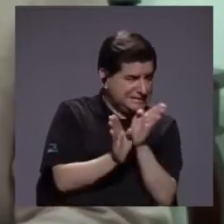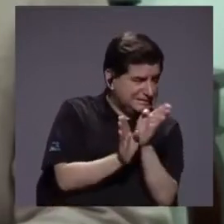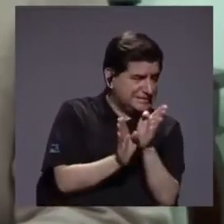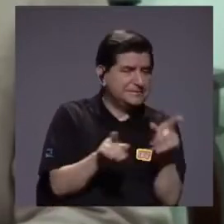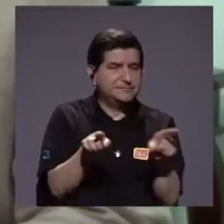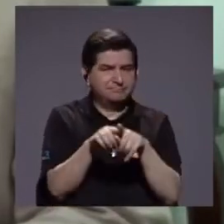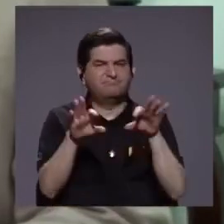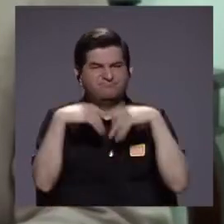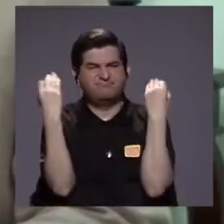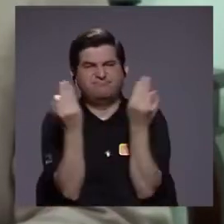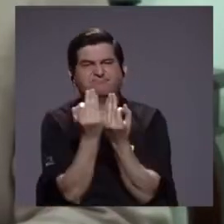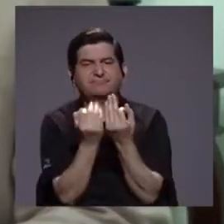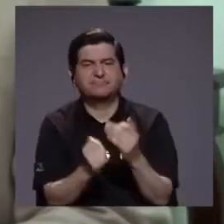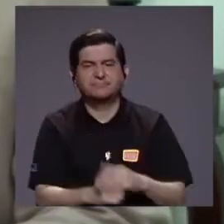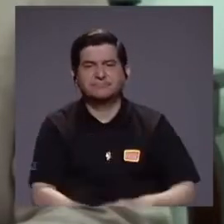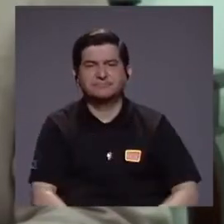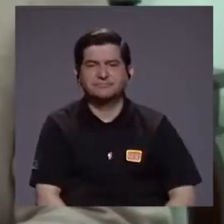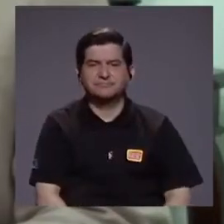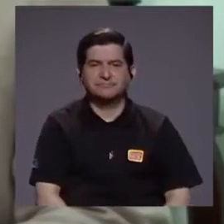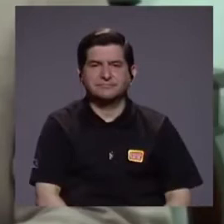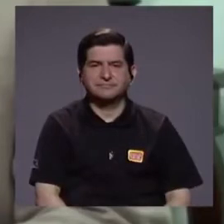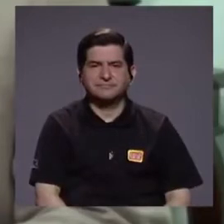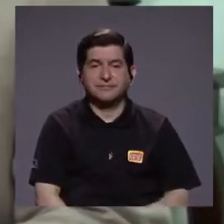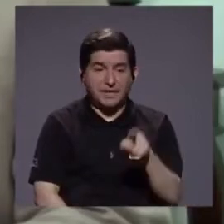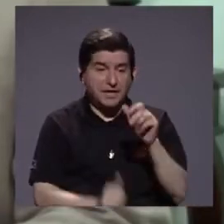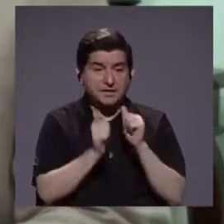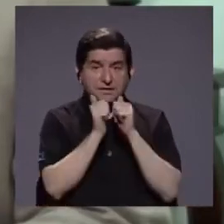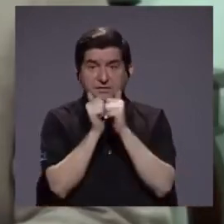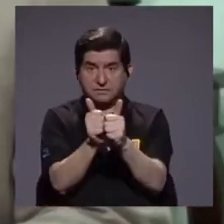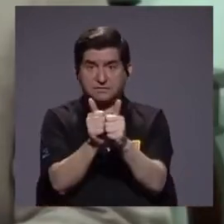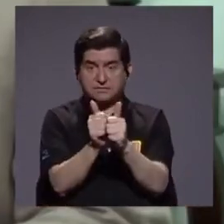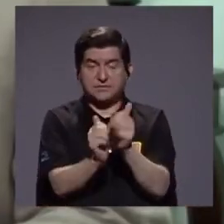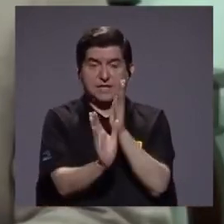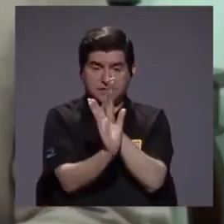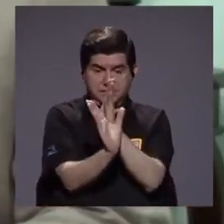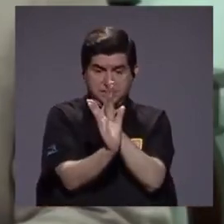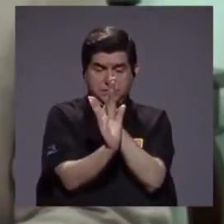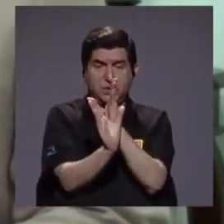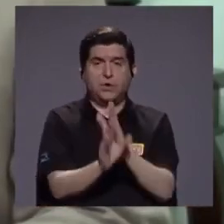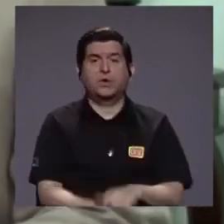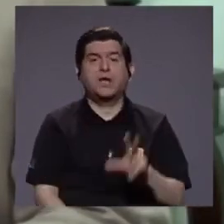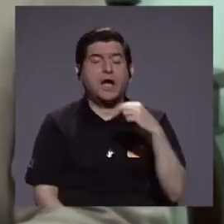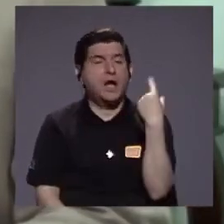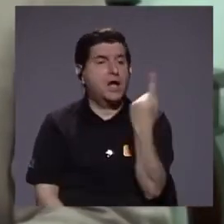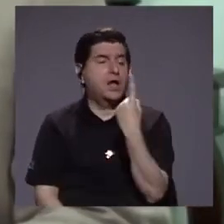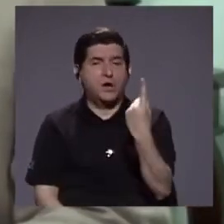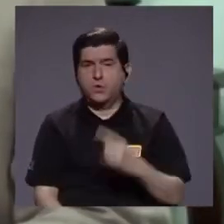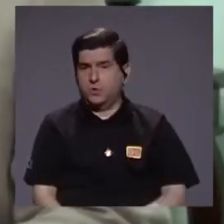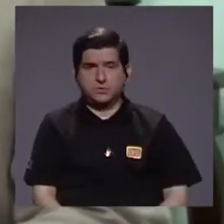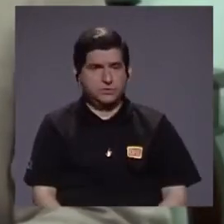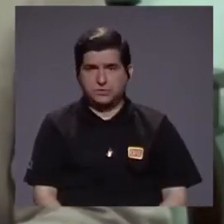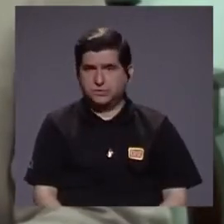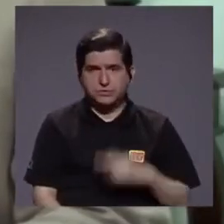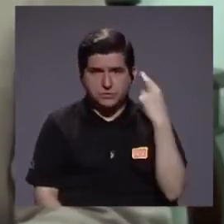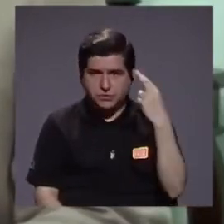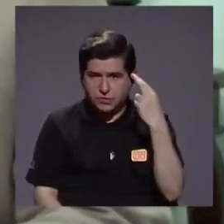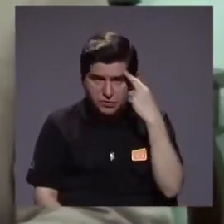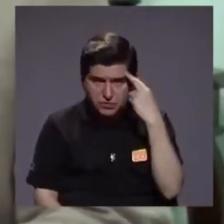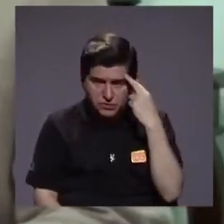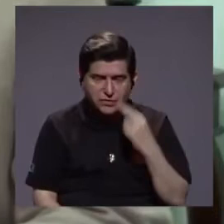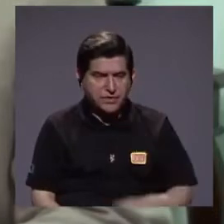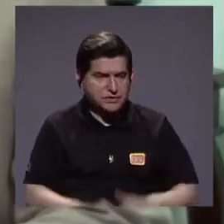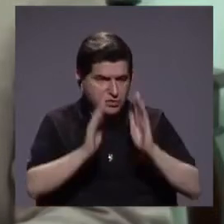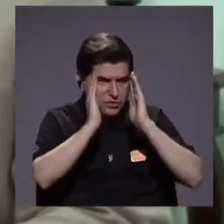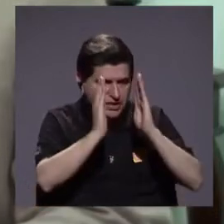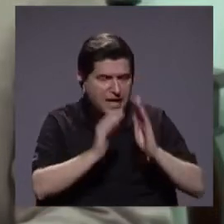la familia. Entonces, ese acompañamiento psicológico no solo debe dársele a la víctima, sino